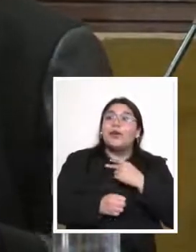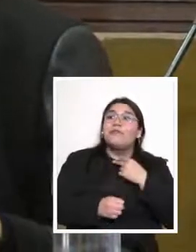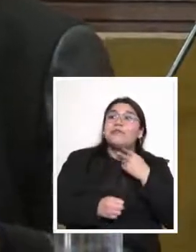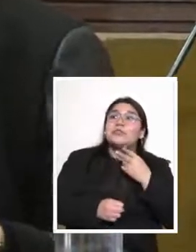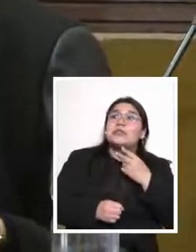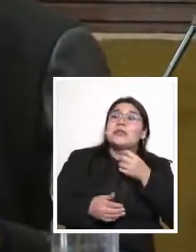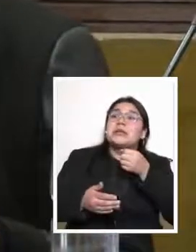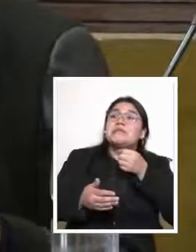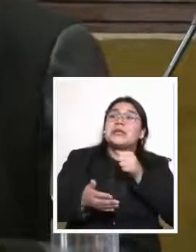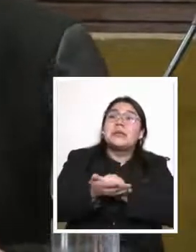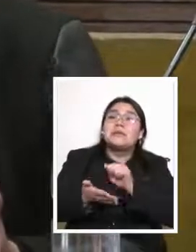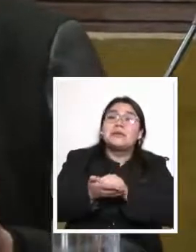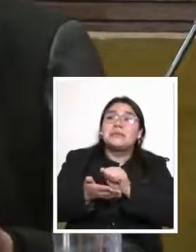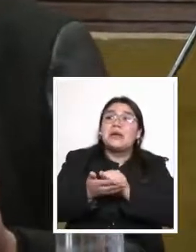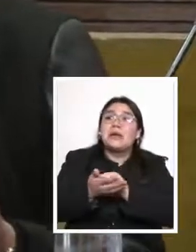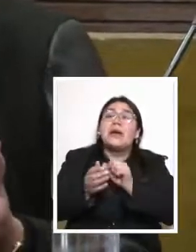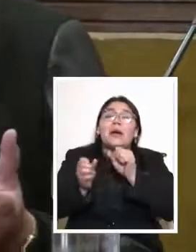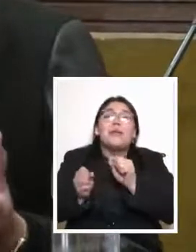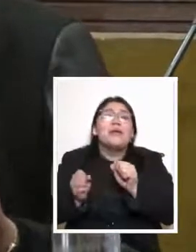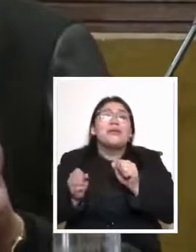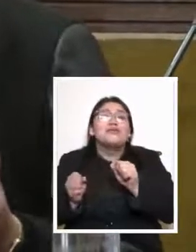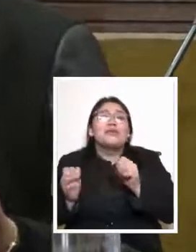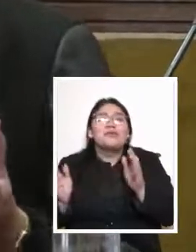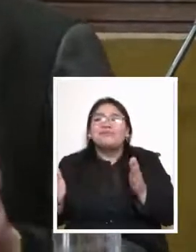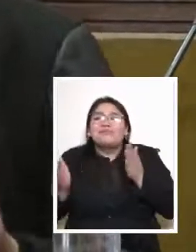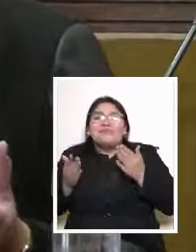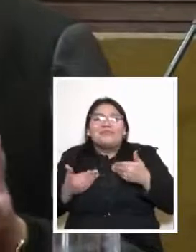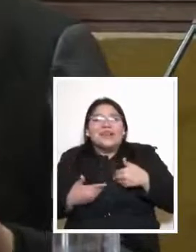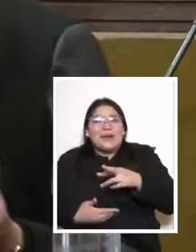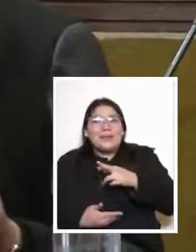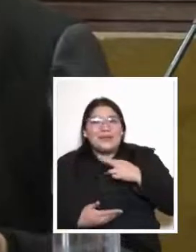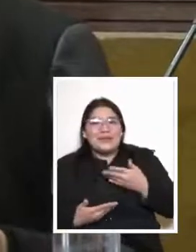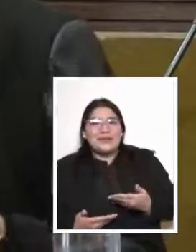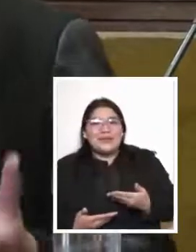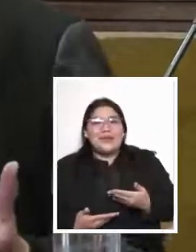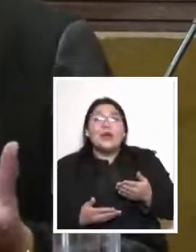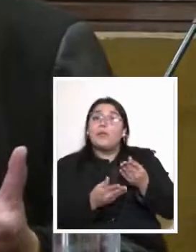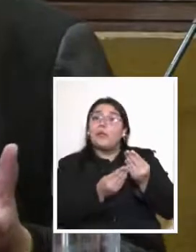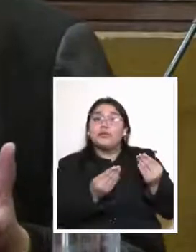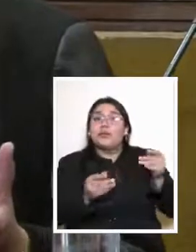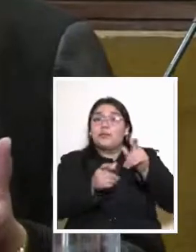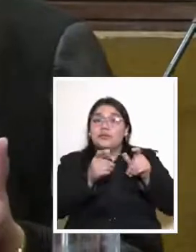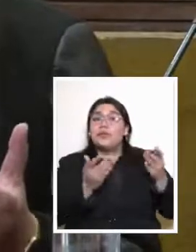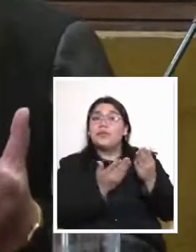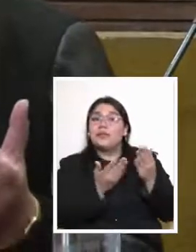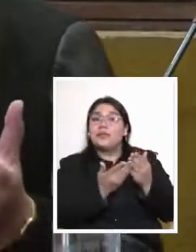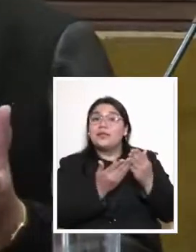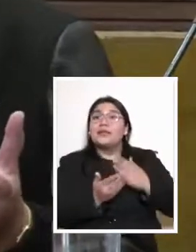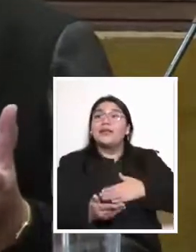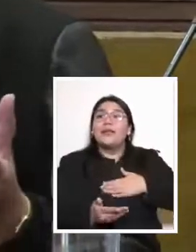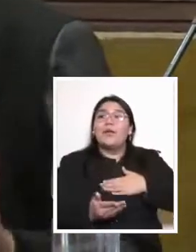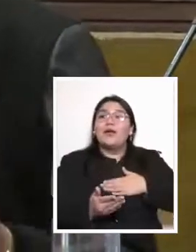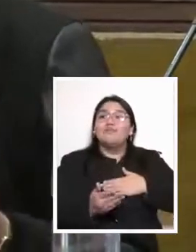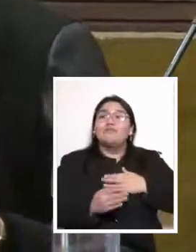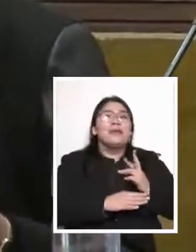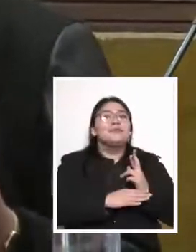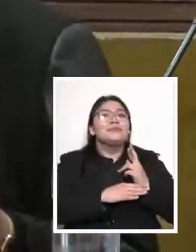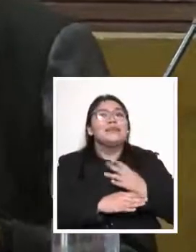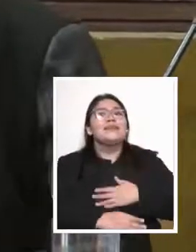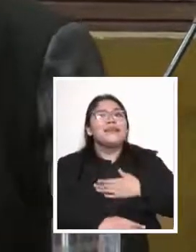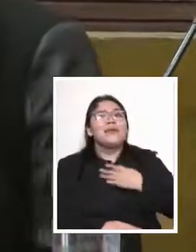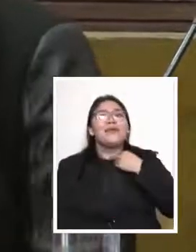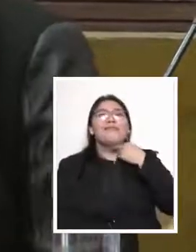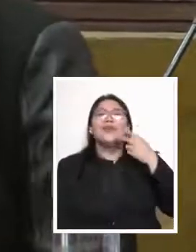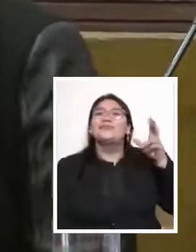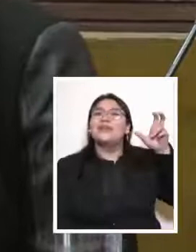estudiantes de pedagogía sueñan con tener una voz, y cuando tenemos la oportunidad tenemos que gritar fuerte, porque es el espacio donde